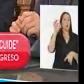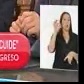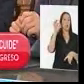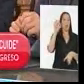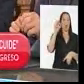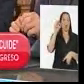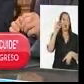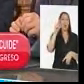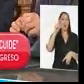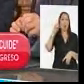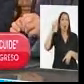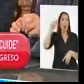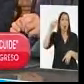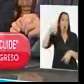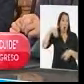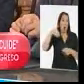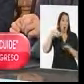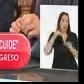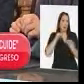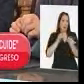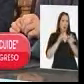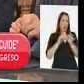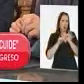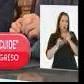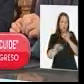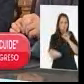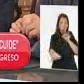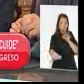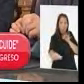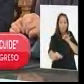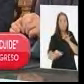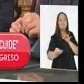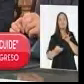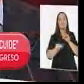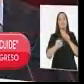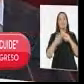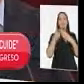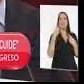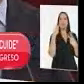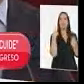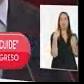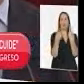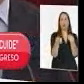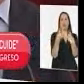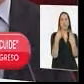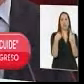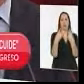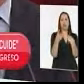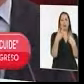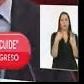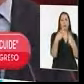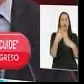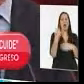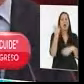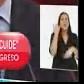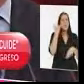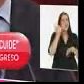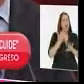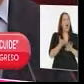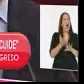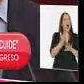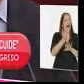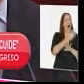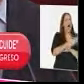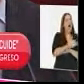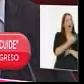dirigentes sindicales, el caso de Mirta Petroncini de la FEB y demás, pero sobre todo siento lo que le pasa al maestro abajo. El maestro abajo